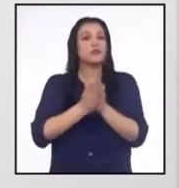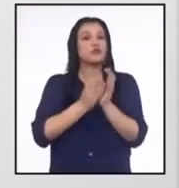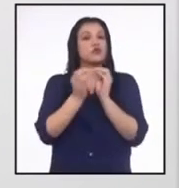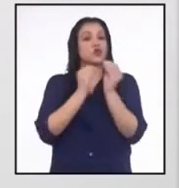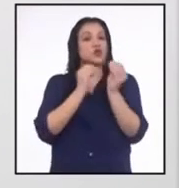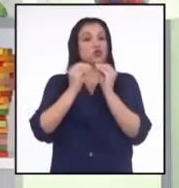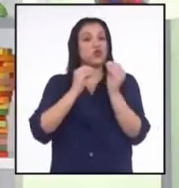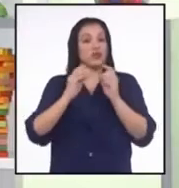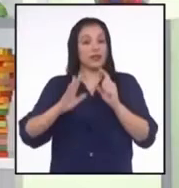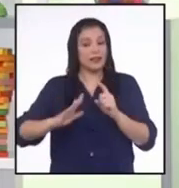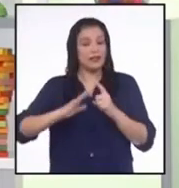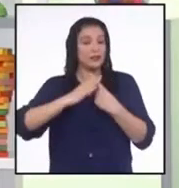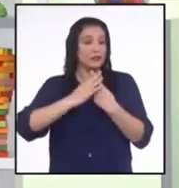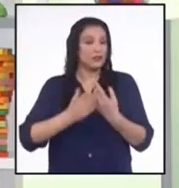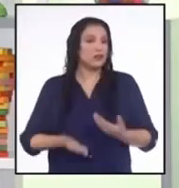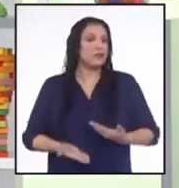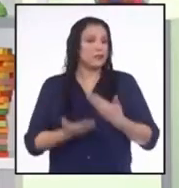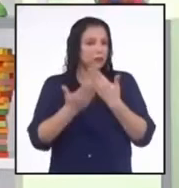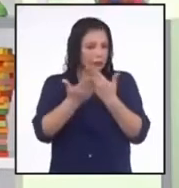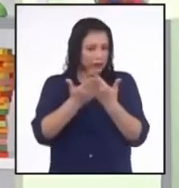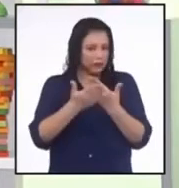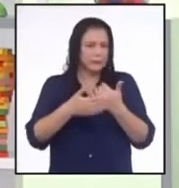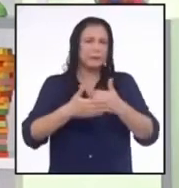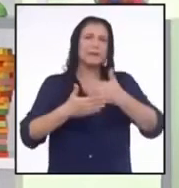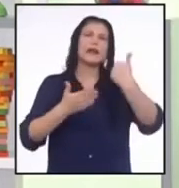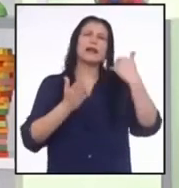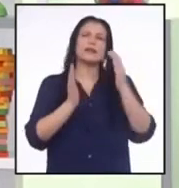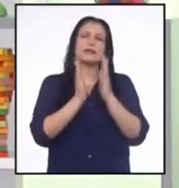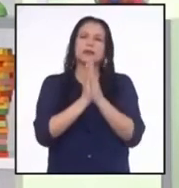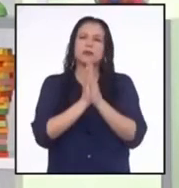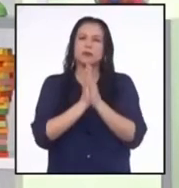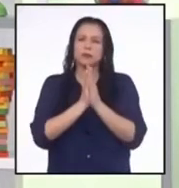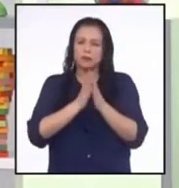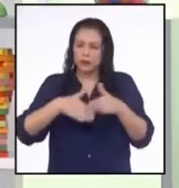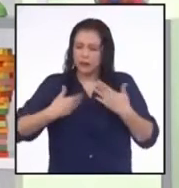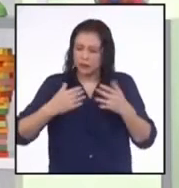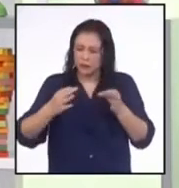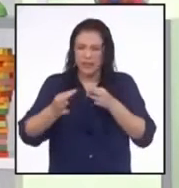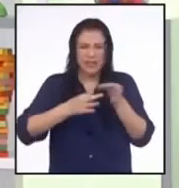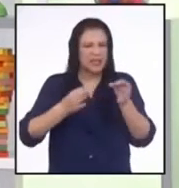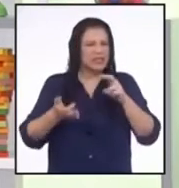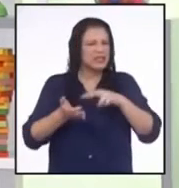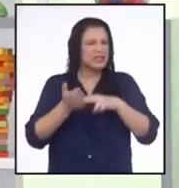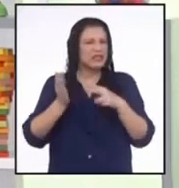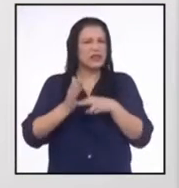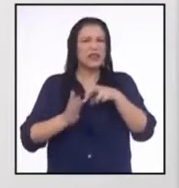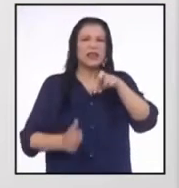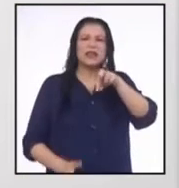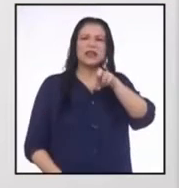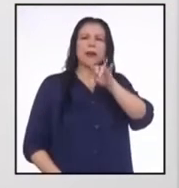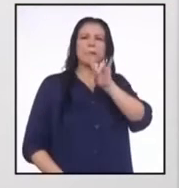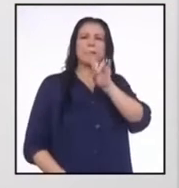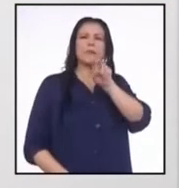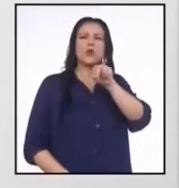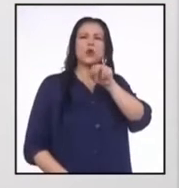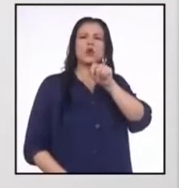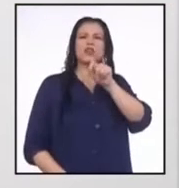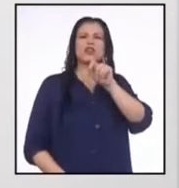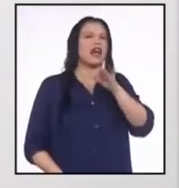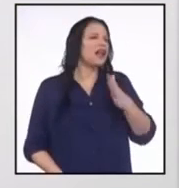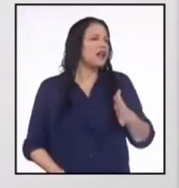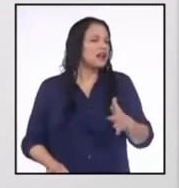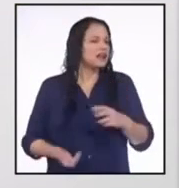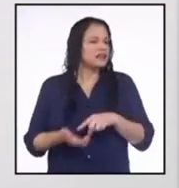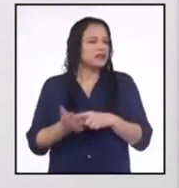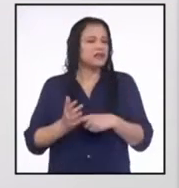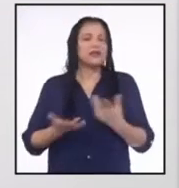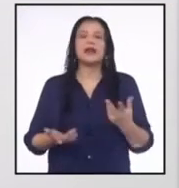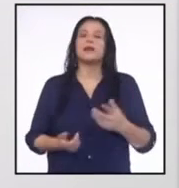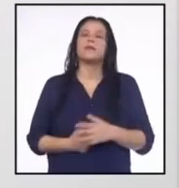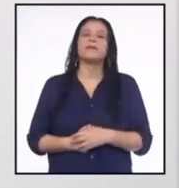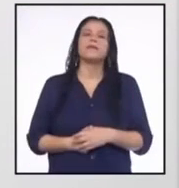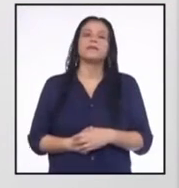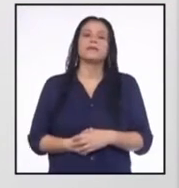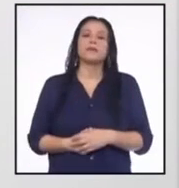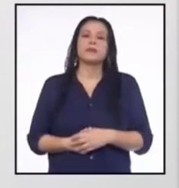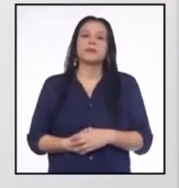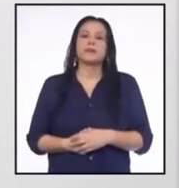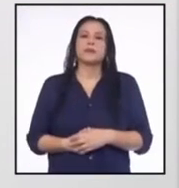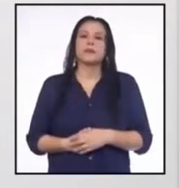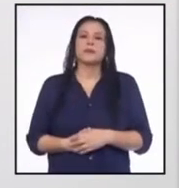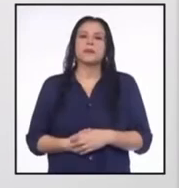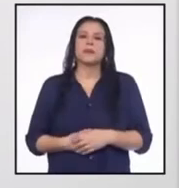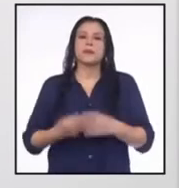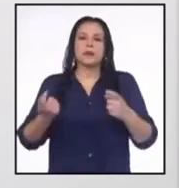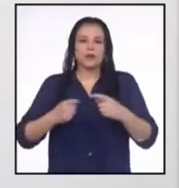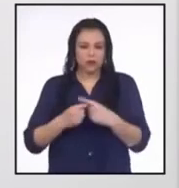situación propuesta. Profesora, antes por favor podría explicarnos qué es el puntal. El puntal viene a ser, en este caso,